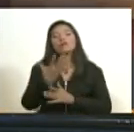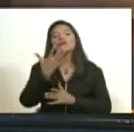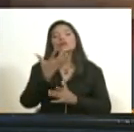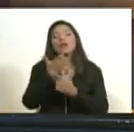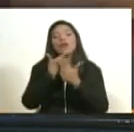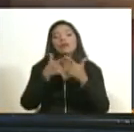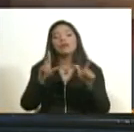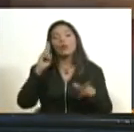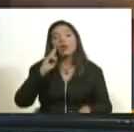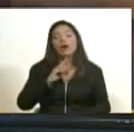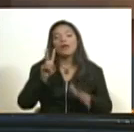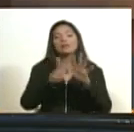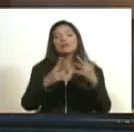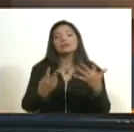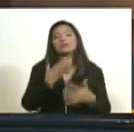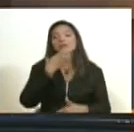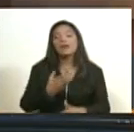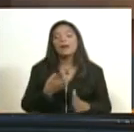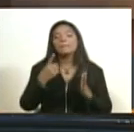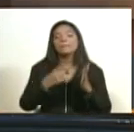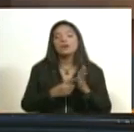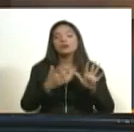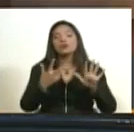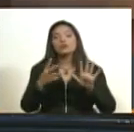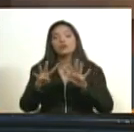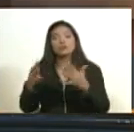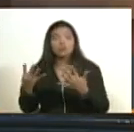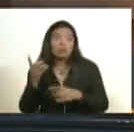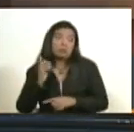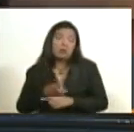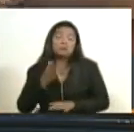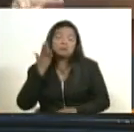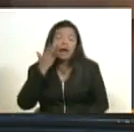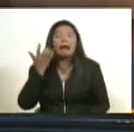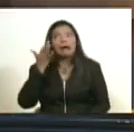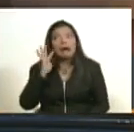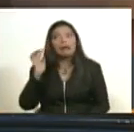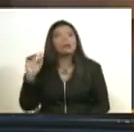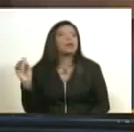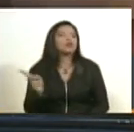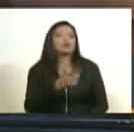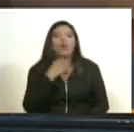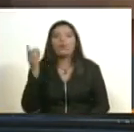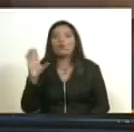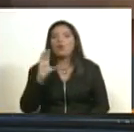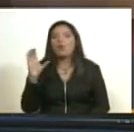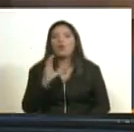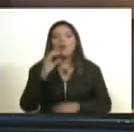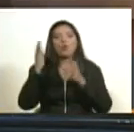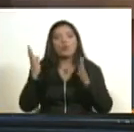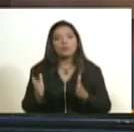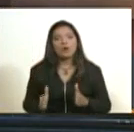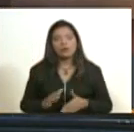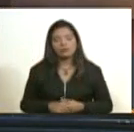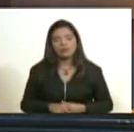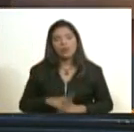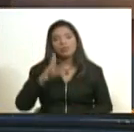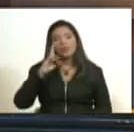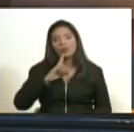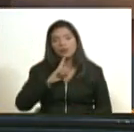Simón Bolívar el 17 de diciembre de 1819. Debe ser por eso que consideran que todos somos gran colombianos de